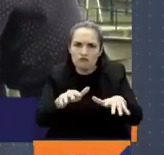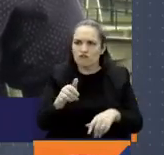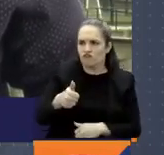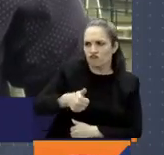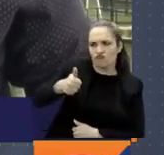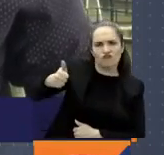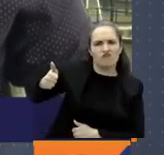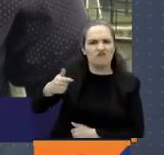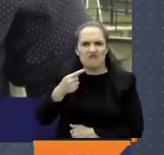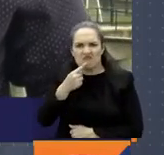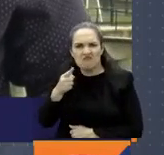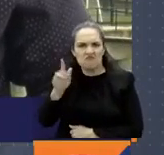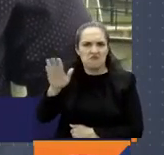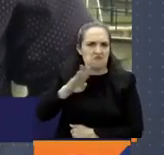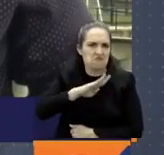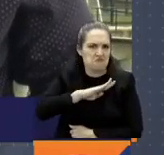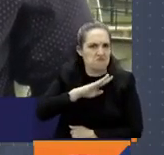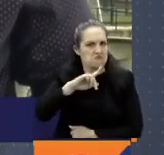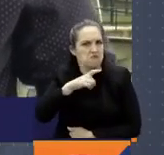jornadas?